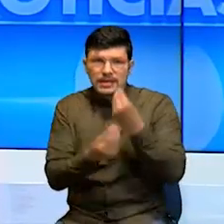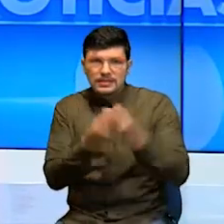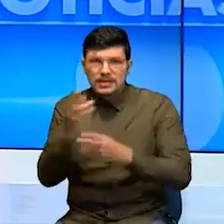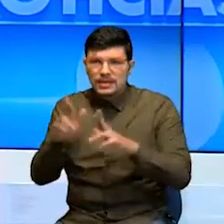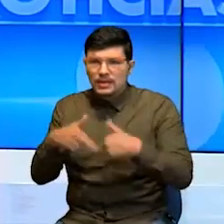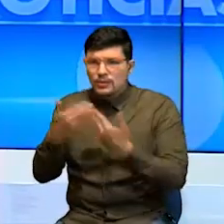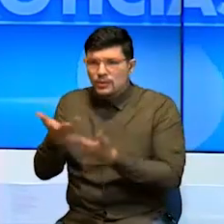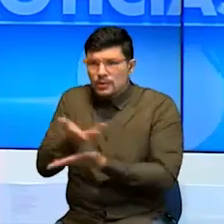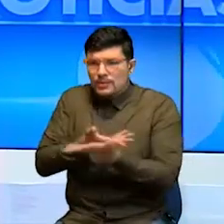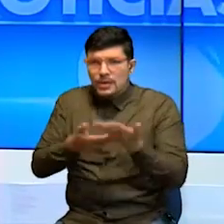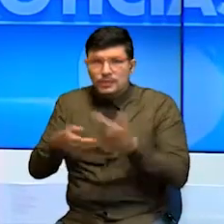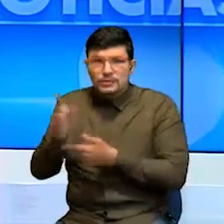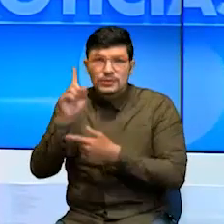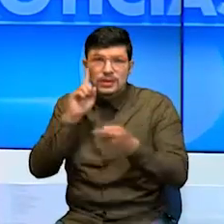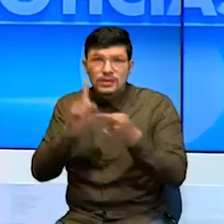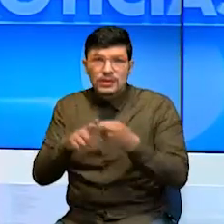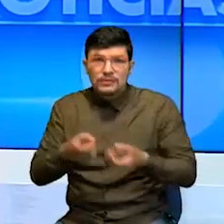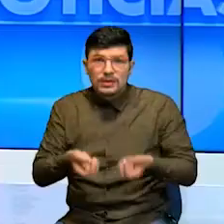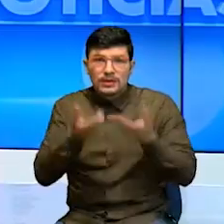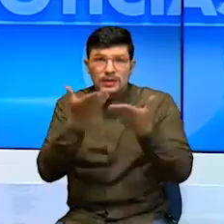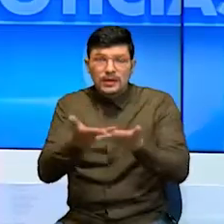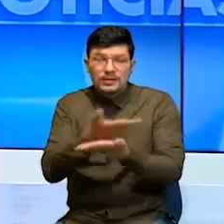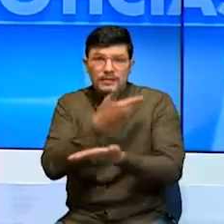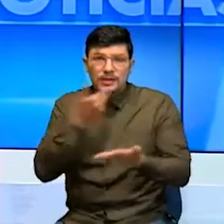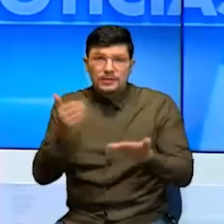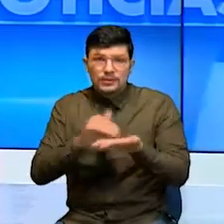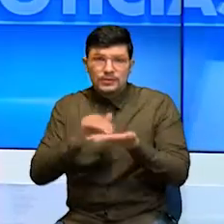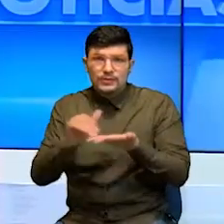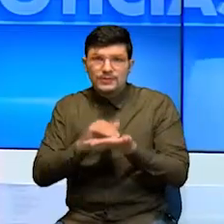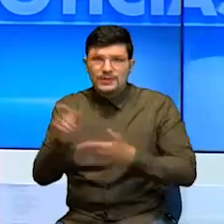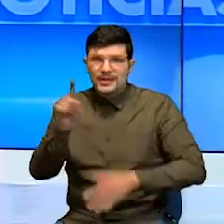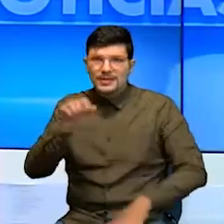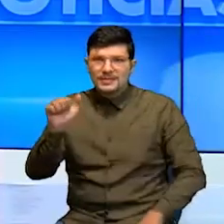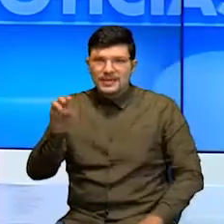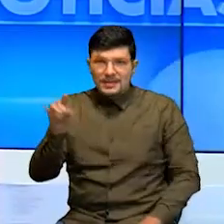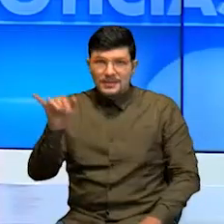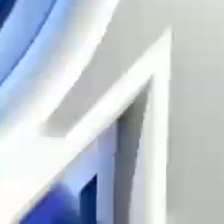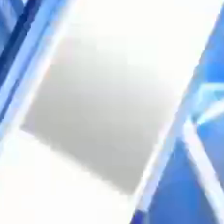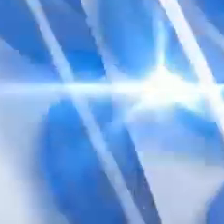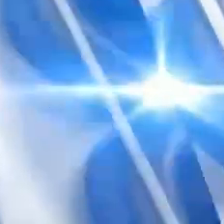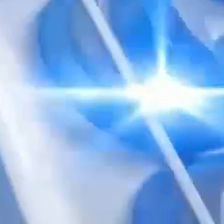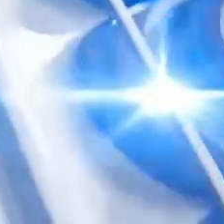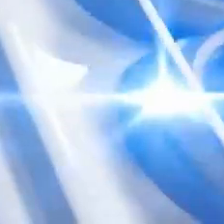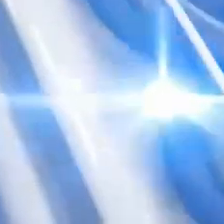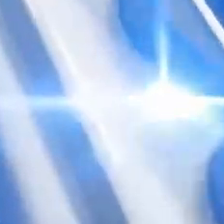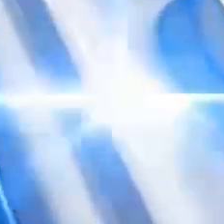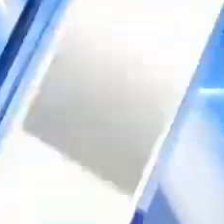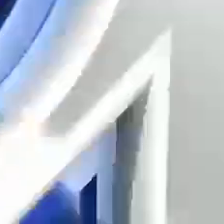los comerciantes con el fin de buscar una solución summer castillo usted denunció en los detalles